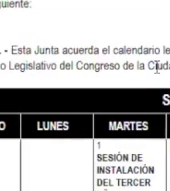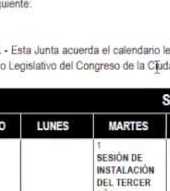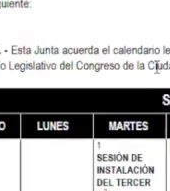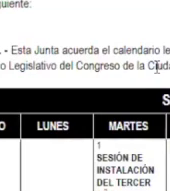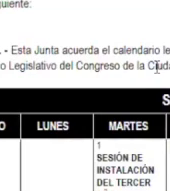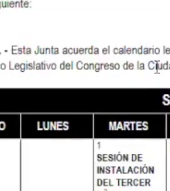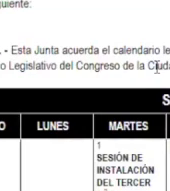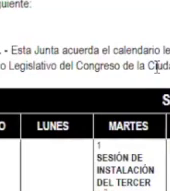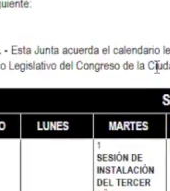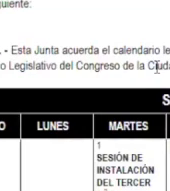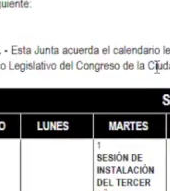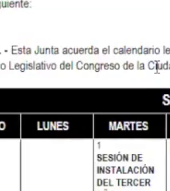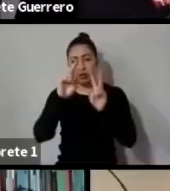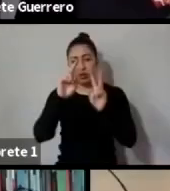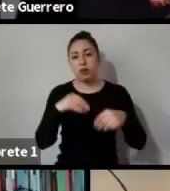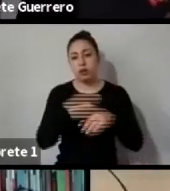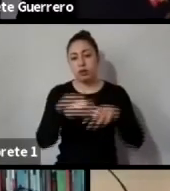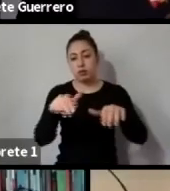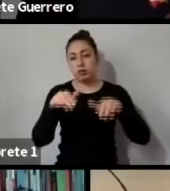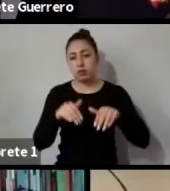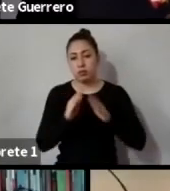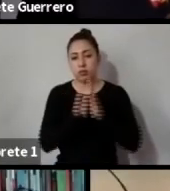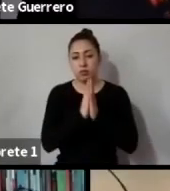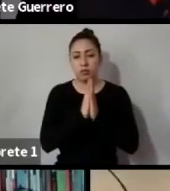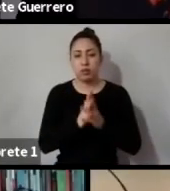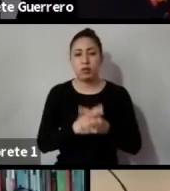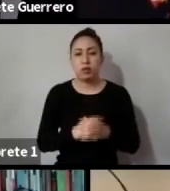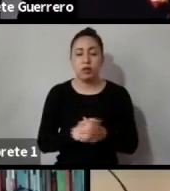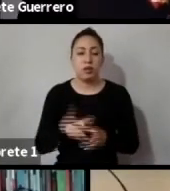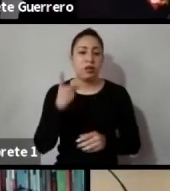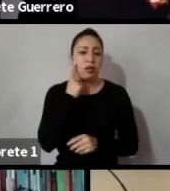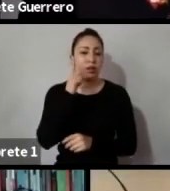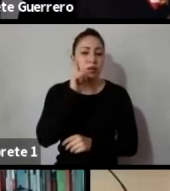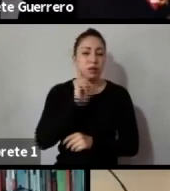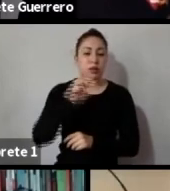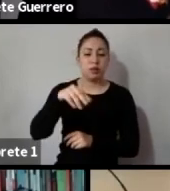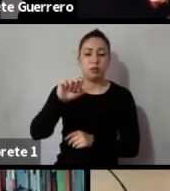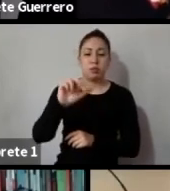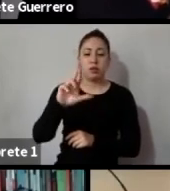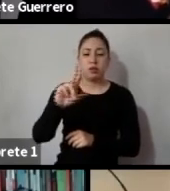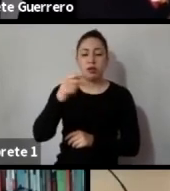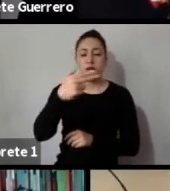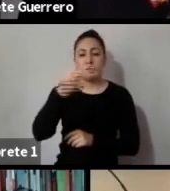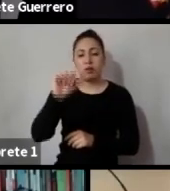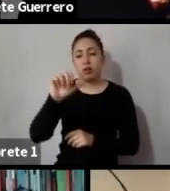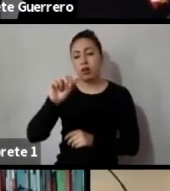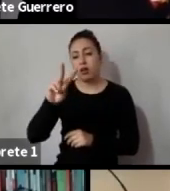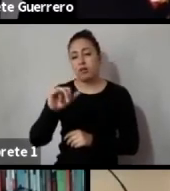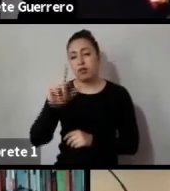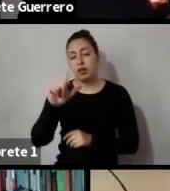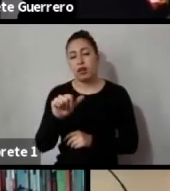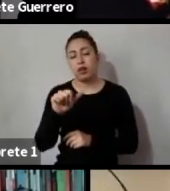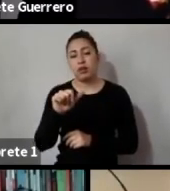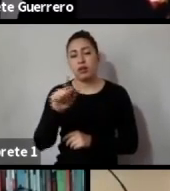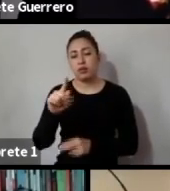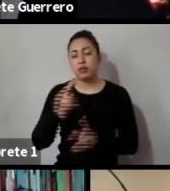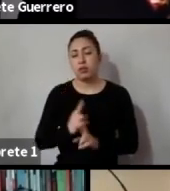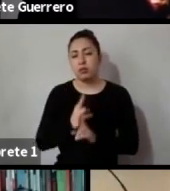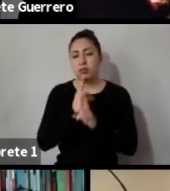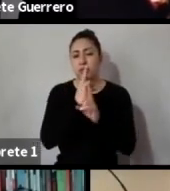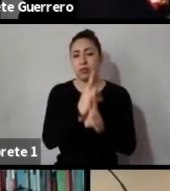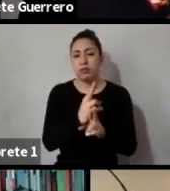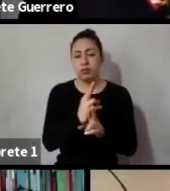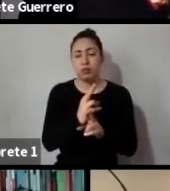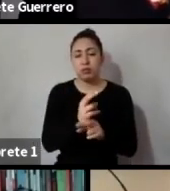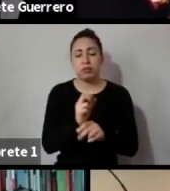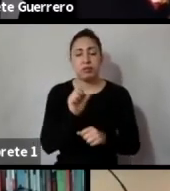y el sentido de su voto. Diputada Marta Ávila Ventura, coordinadora del Grupo Parlamentario de Morena.